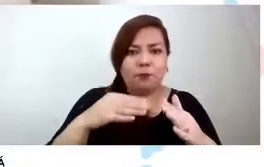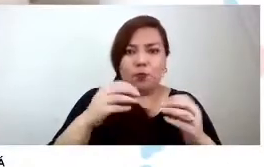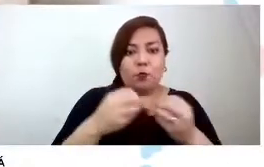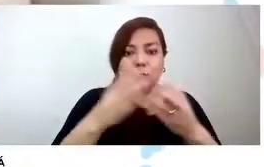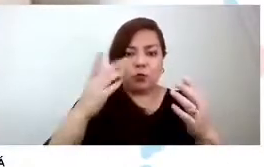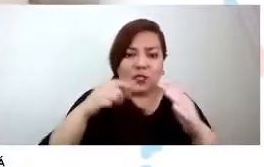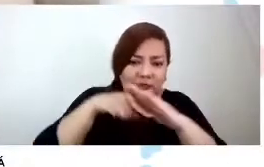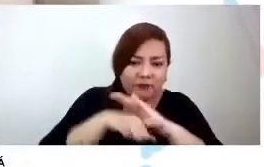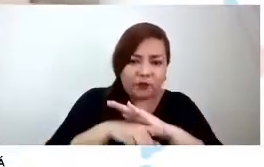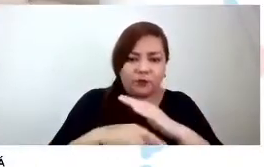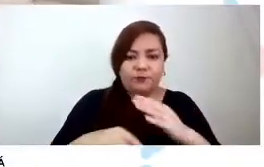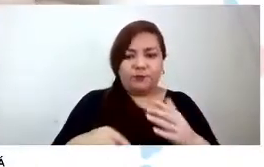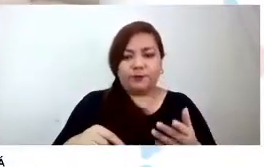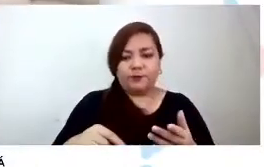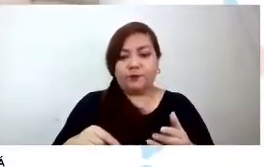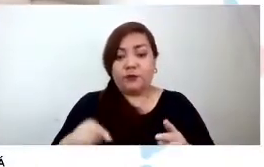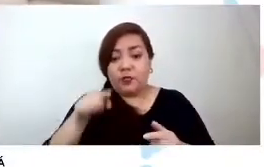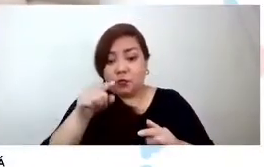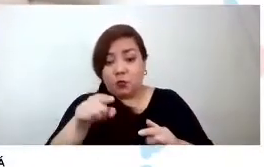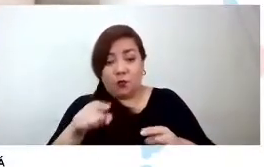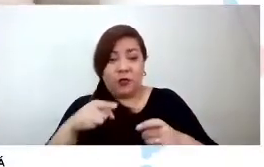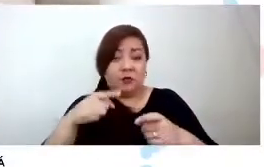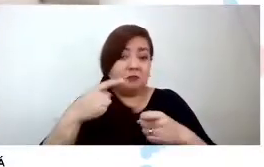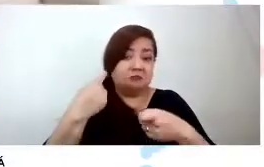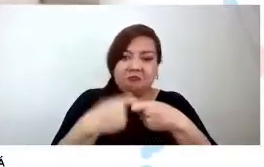ven, es una roca